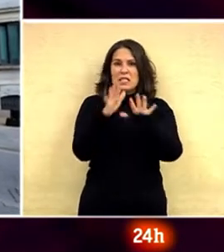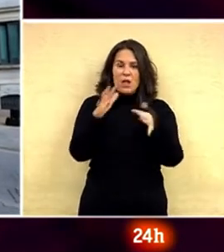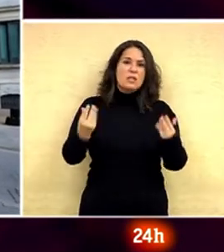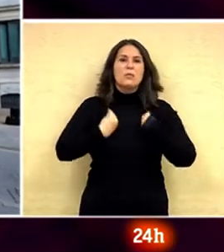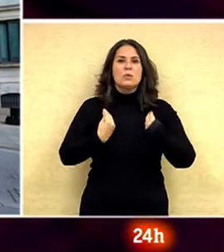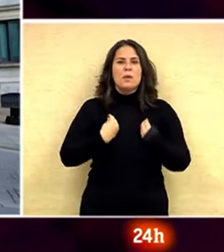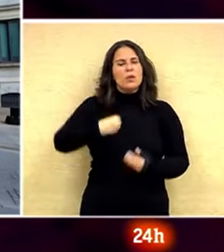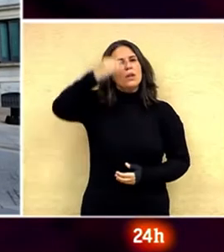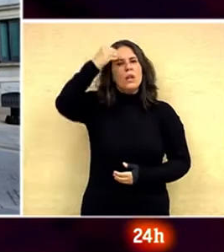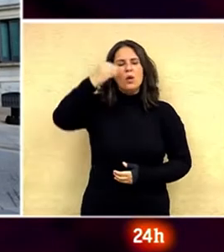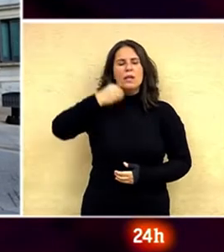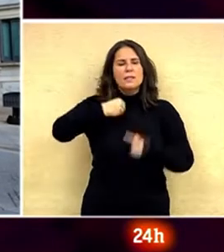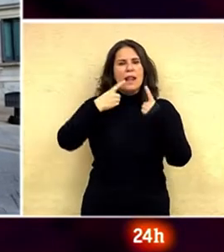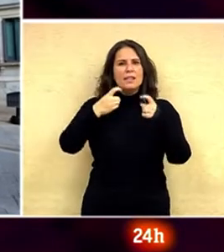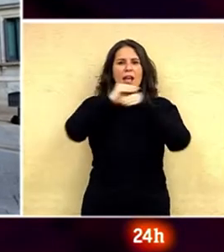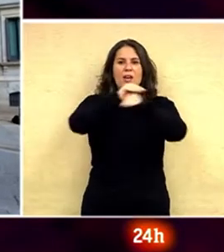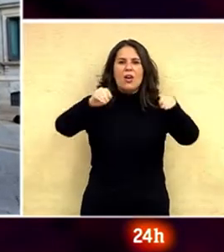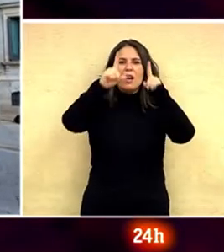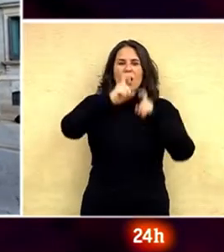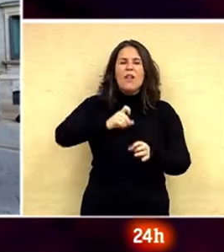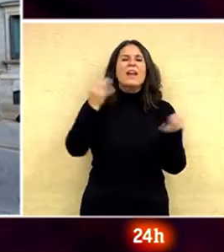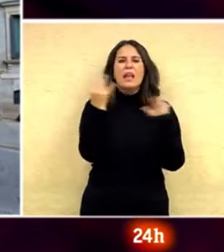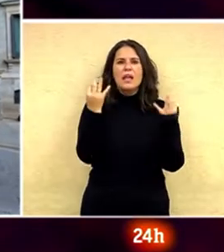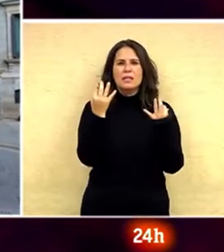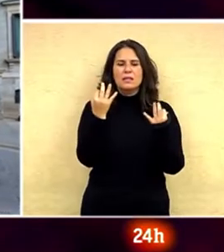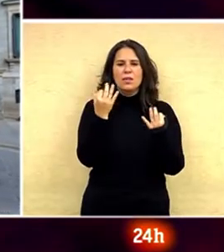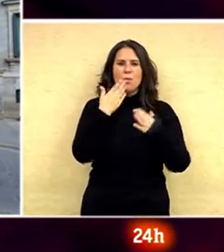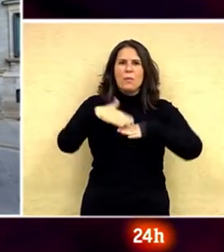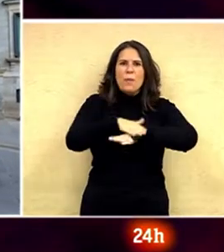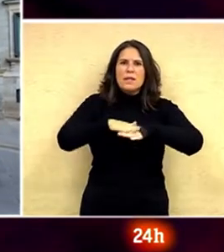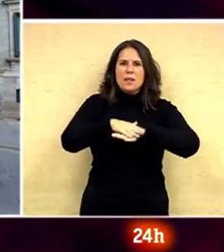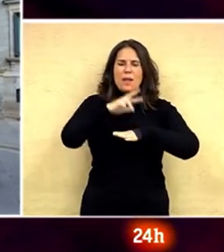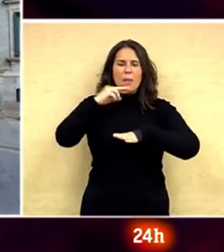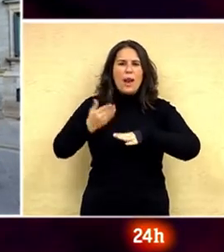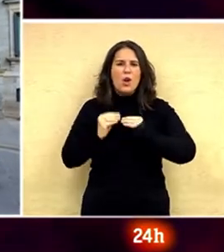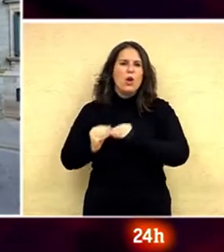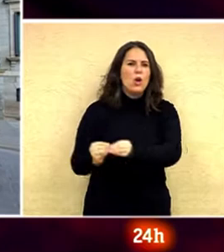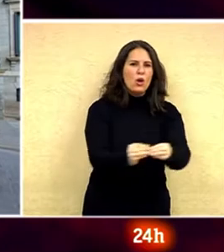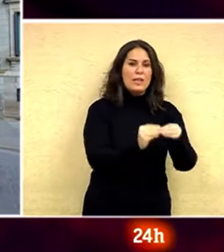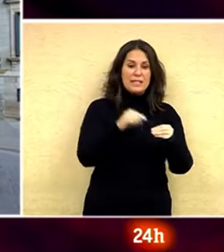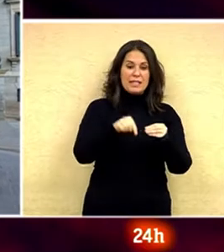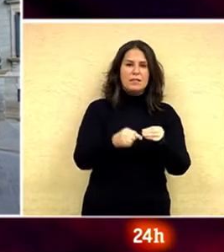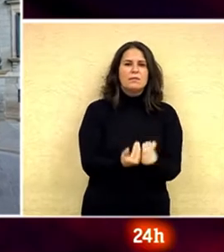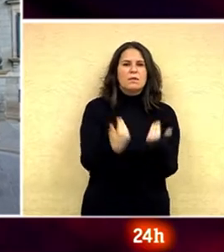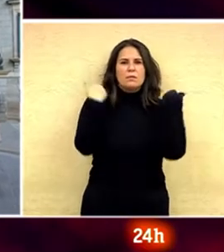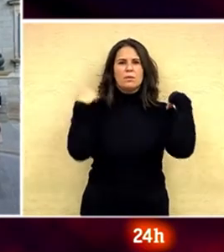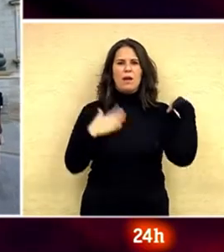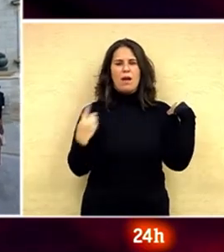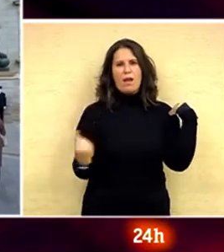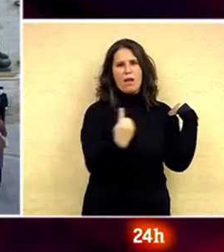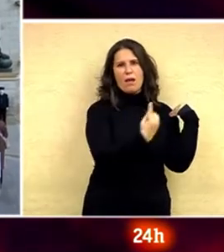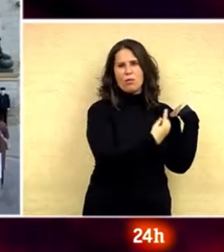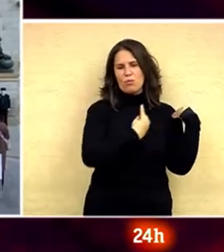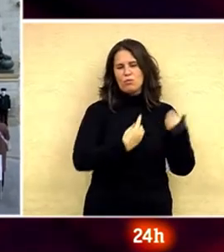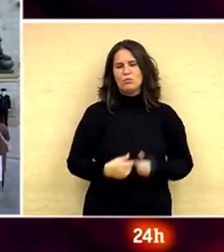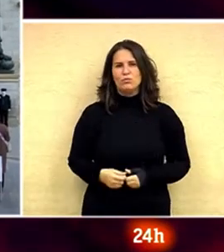creo especialmente necesario recordar ese sustrato de valores comunes y la responsabilidad que de él se deriva para cada uno